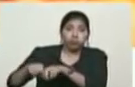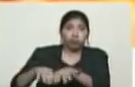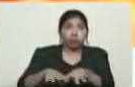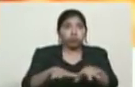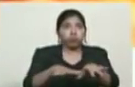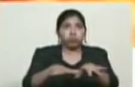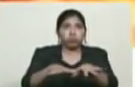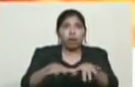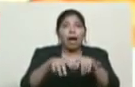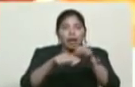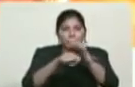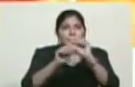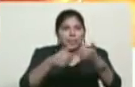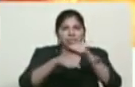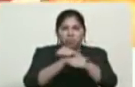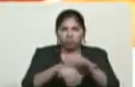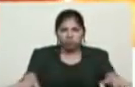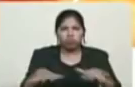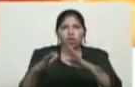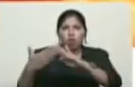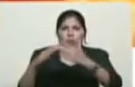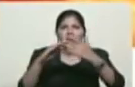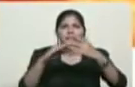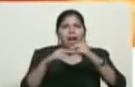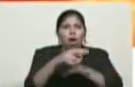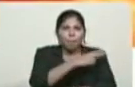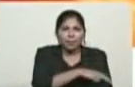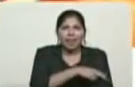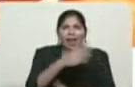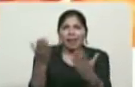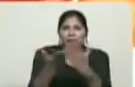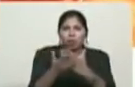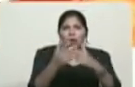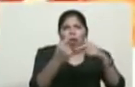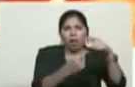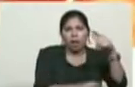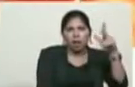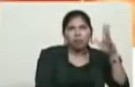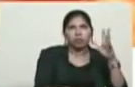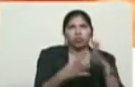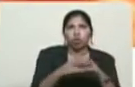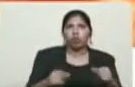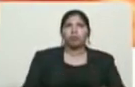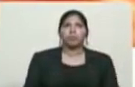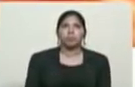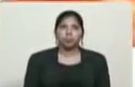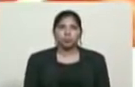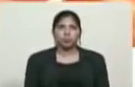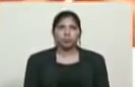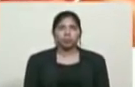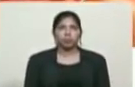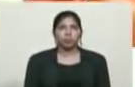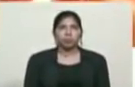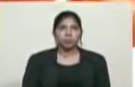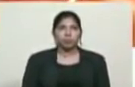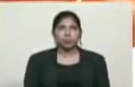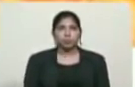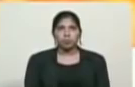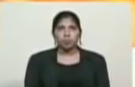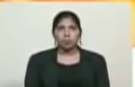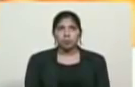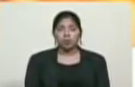día de ayer han recuperado de forma importante y avanzado en la mayor parte de los estados del país